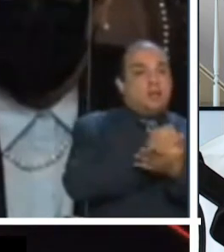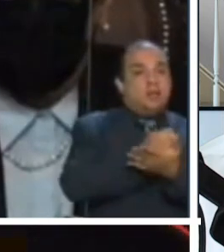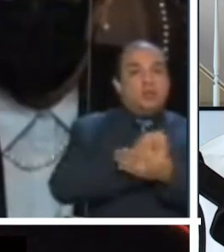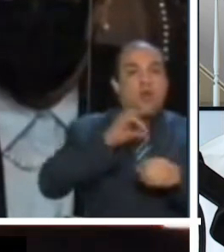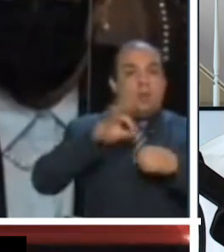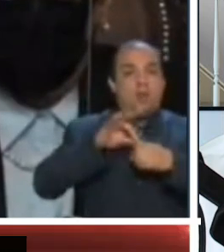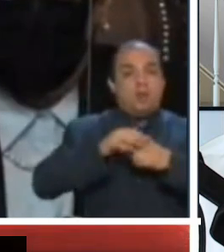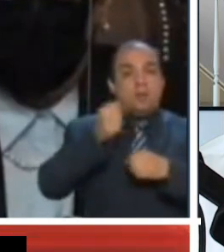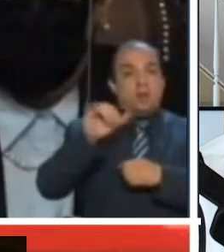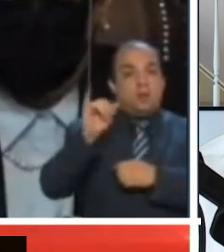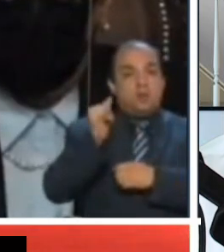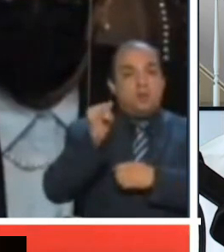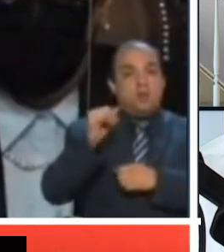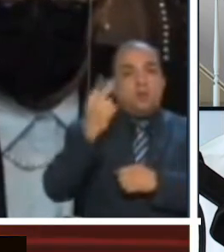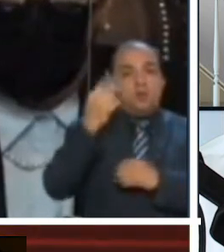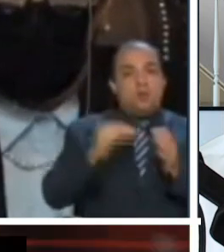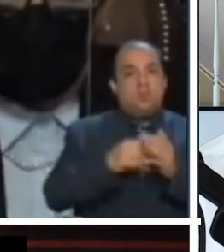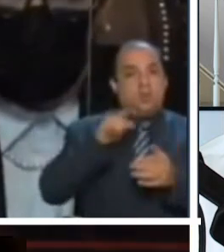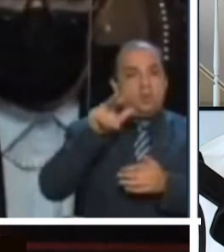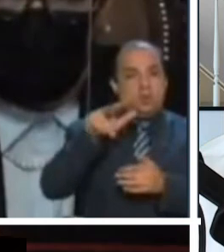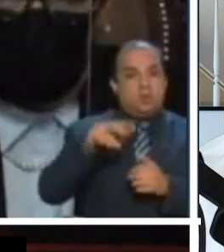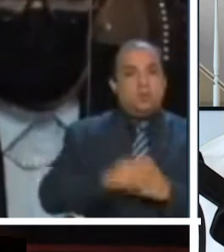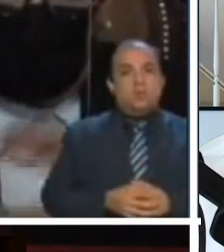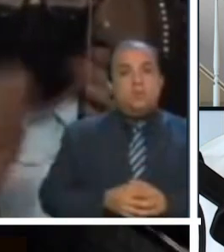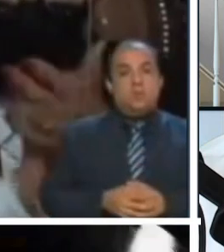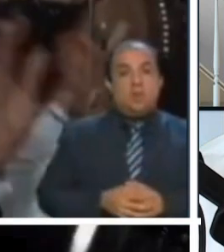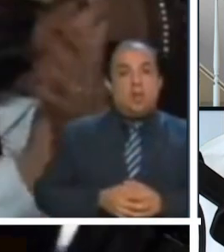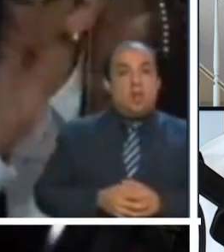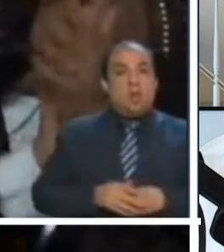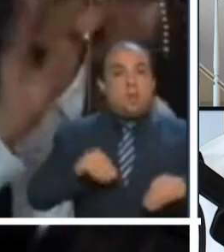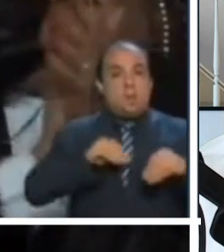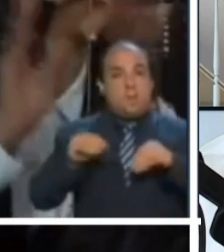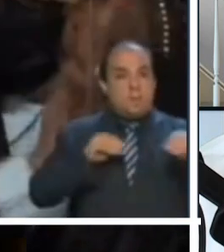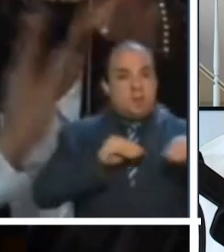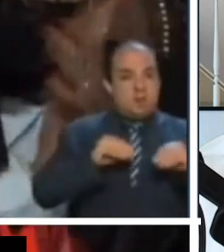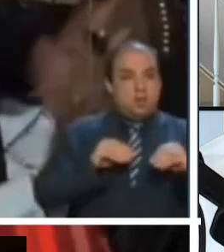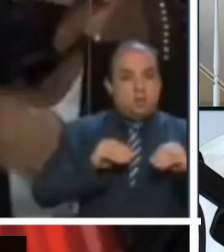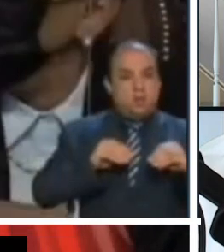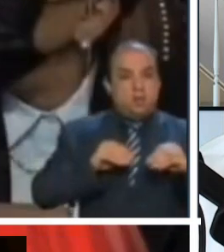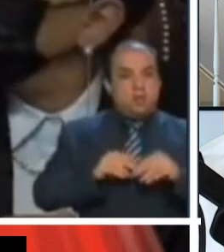el 1 de junio de 2018. Un movimiento con ideales claros